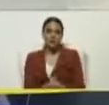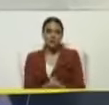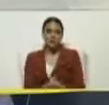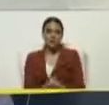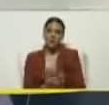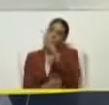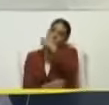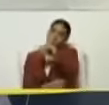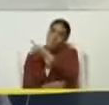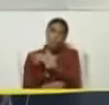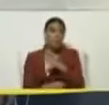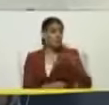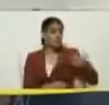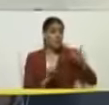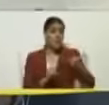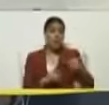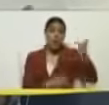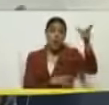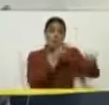Bastante me llegó al pueblo a ustedes